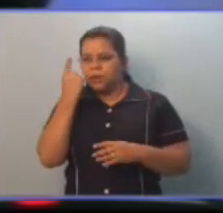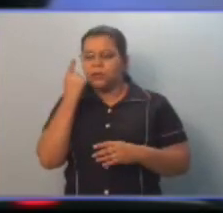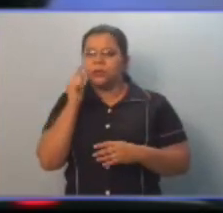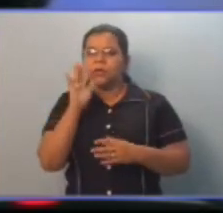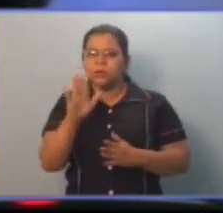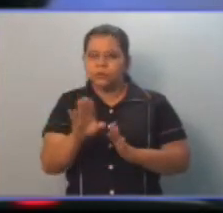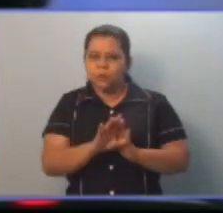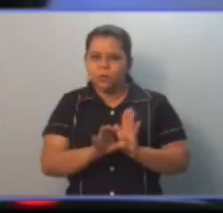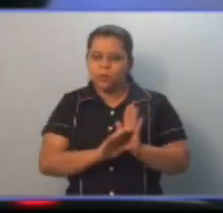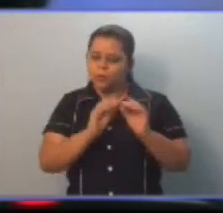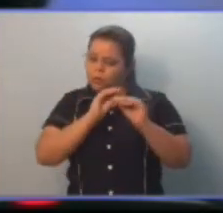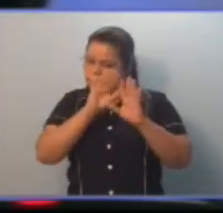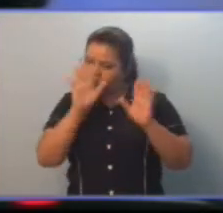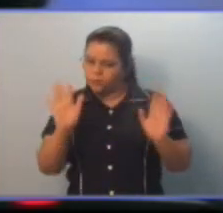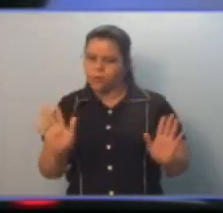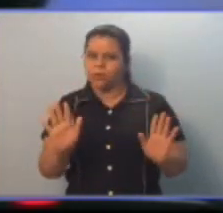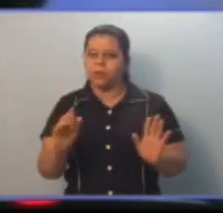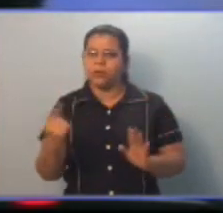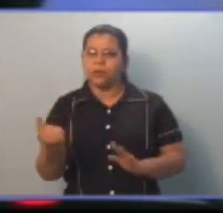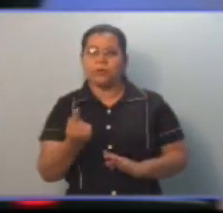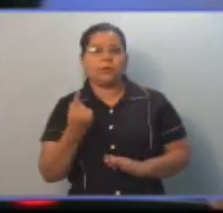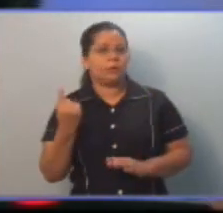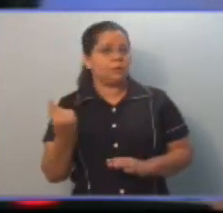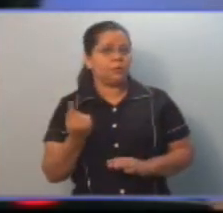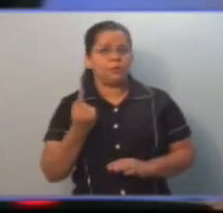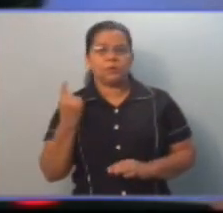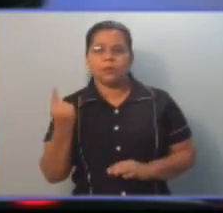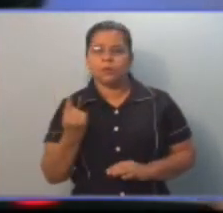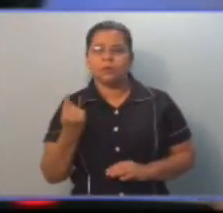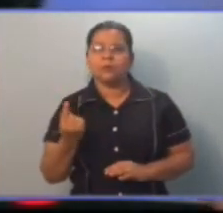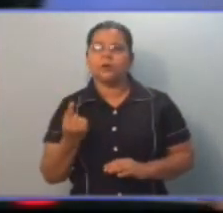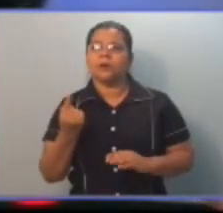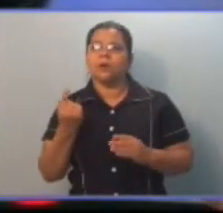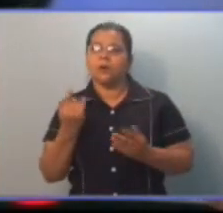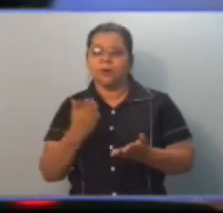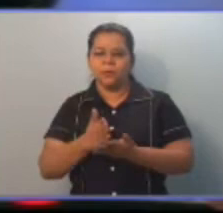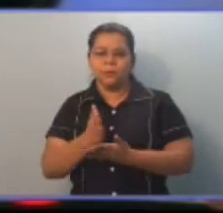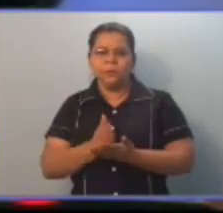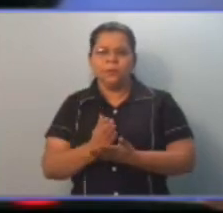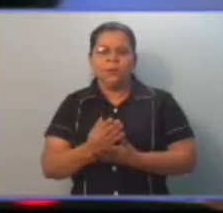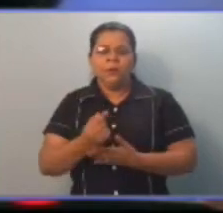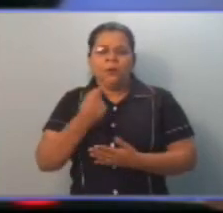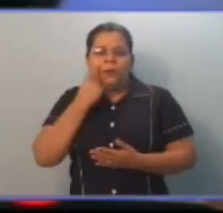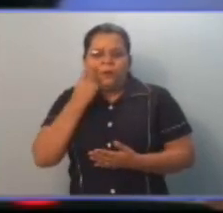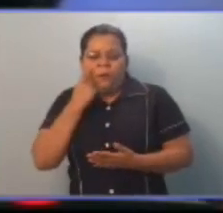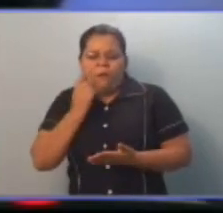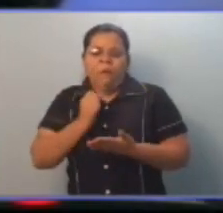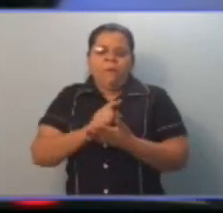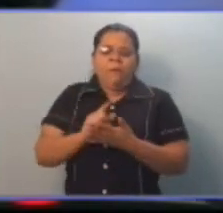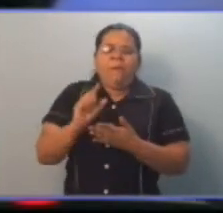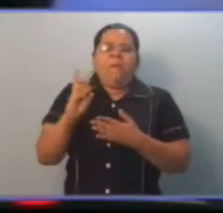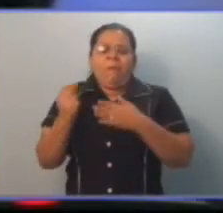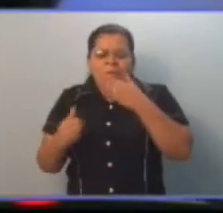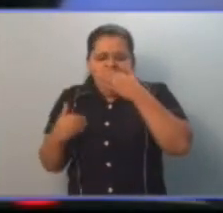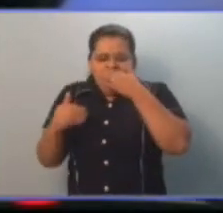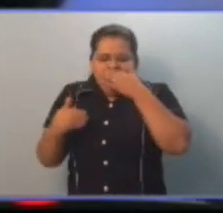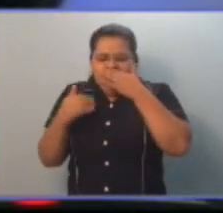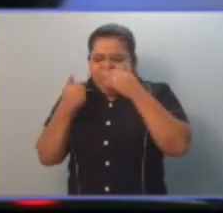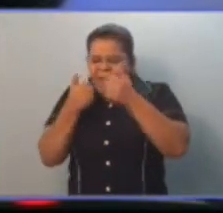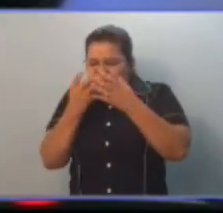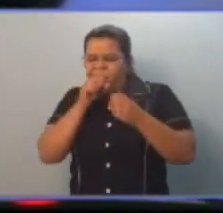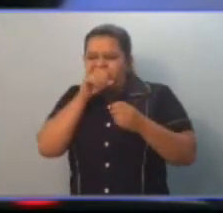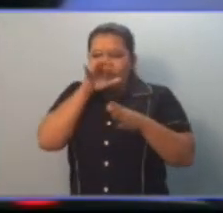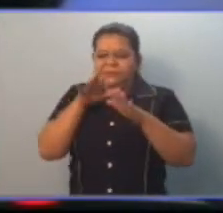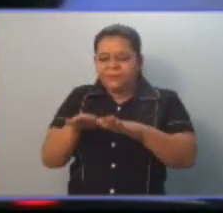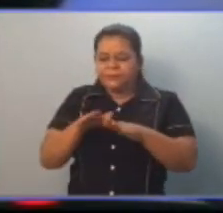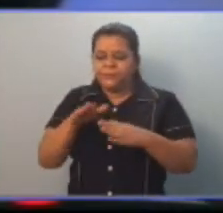de vida y no únicamente tener acceso a dónde estudió, cuántos años, etcétera. Entonces yo